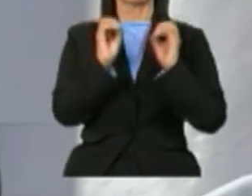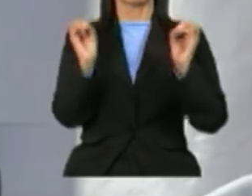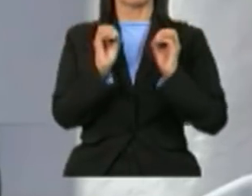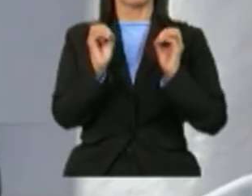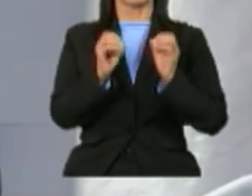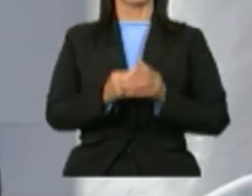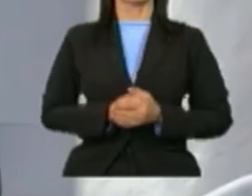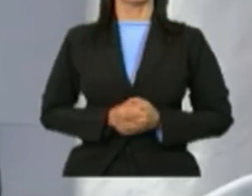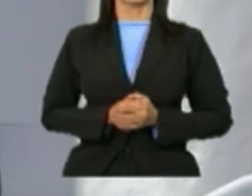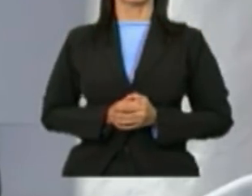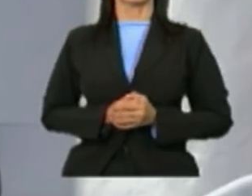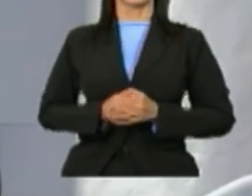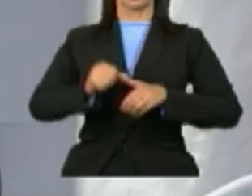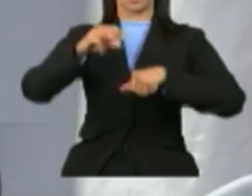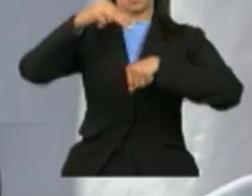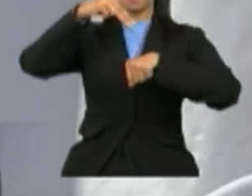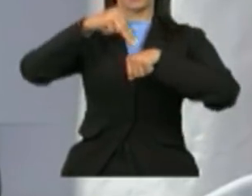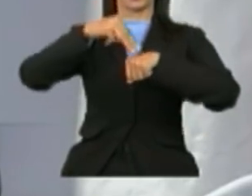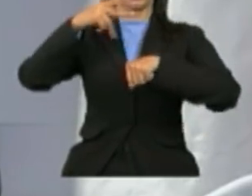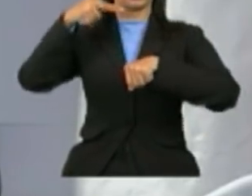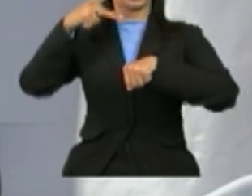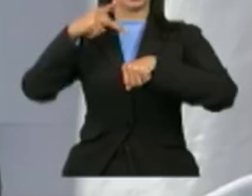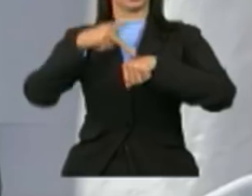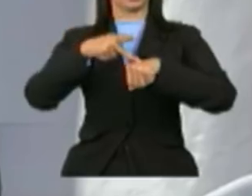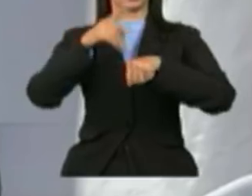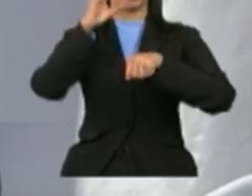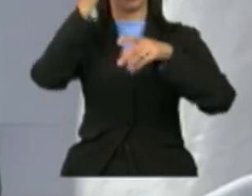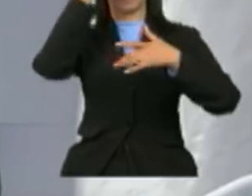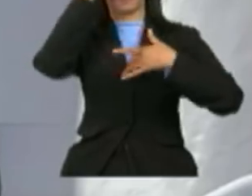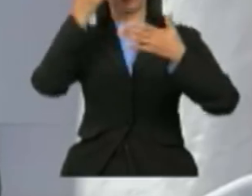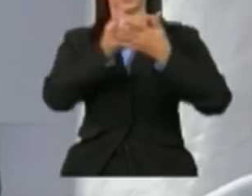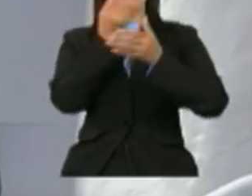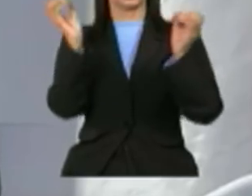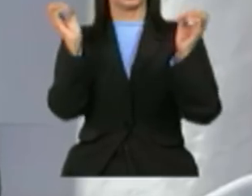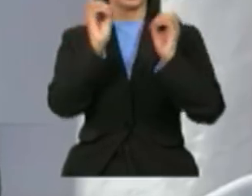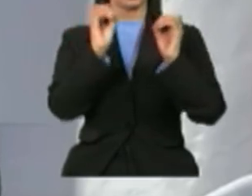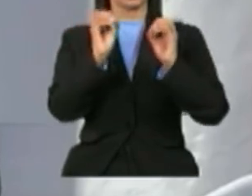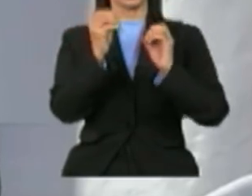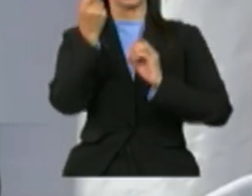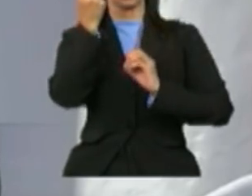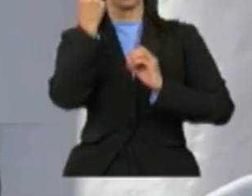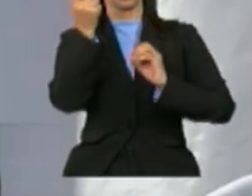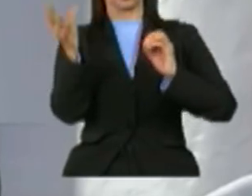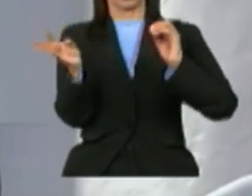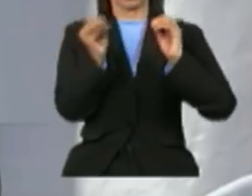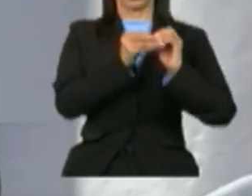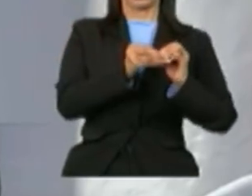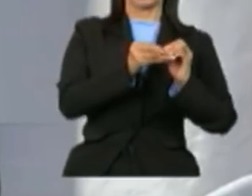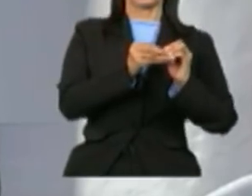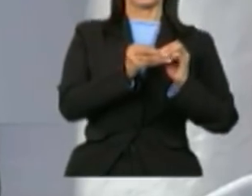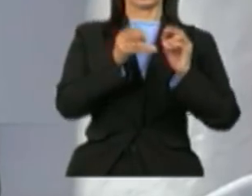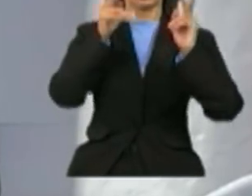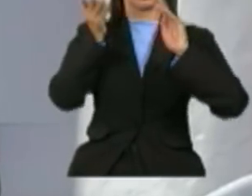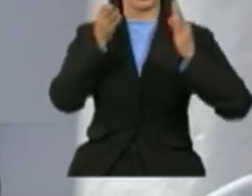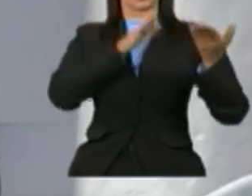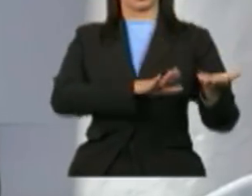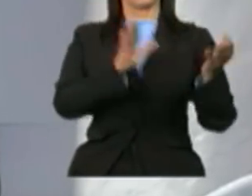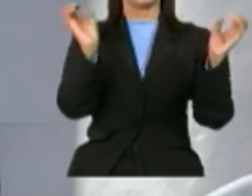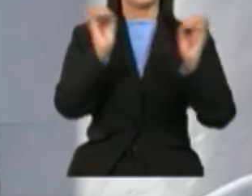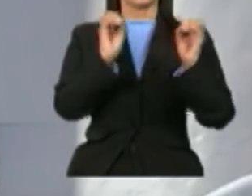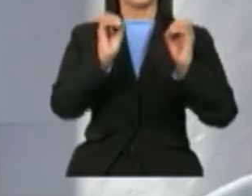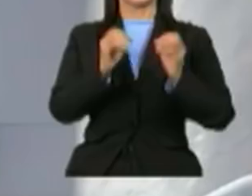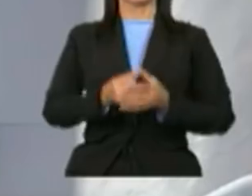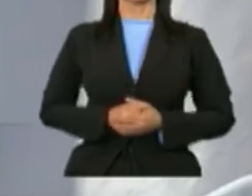fallecimientos. Monte Plata, 0 casos nuevos, 11 acumulados, 0